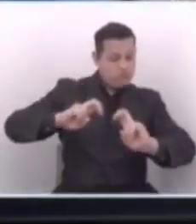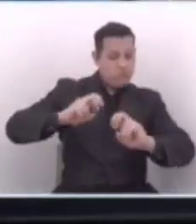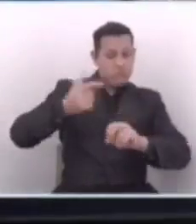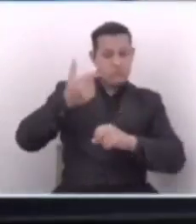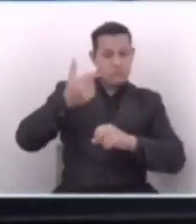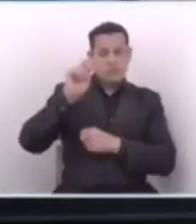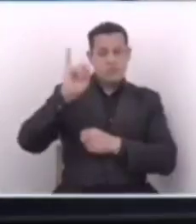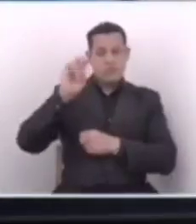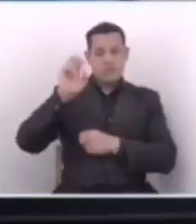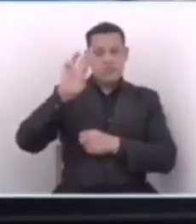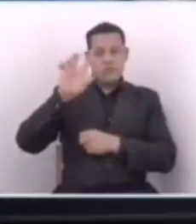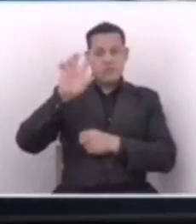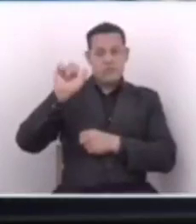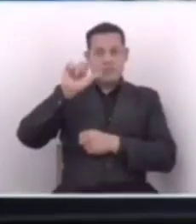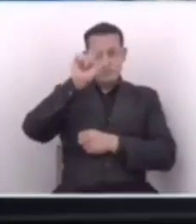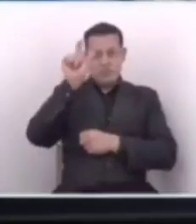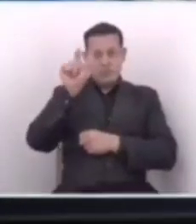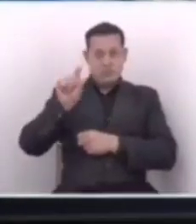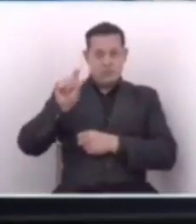desde Ginebra, en Suiza.